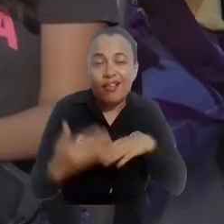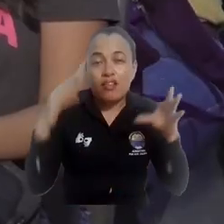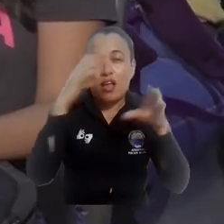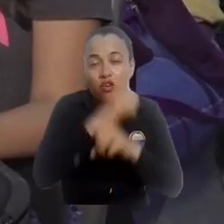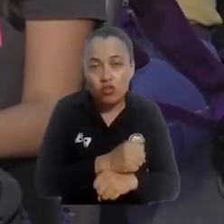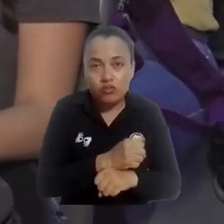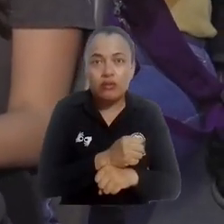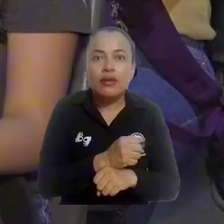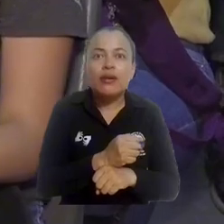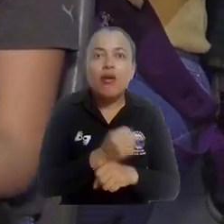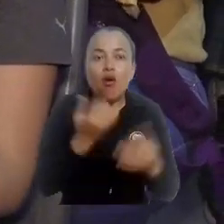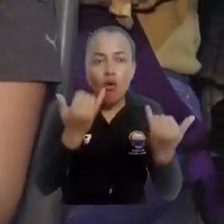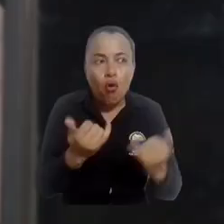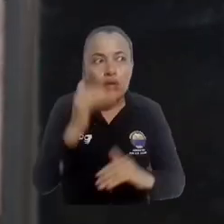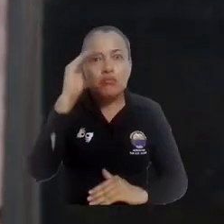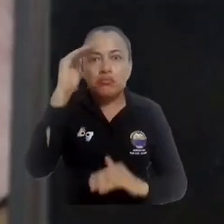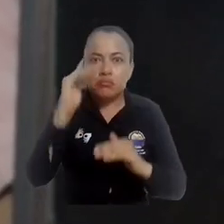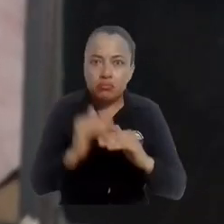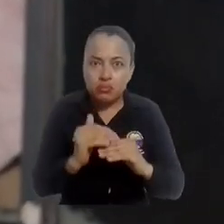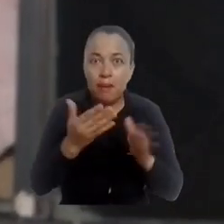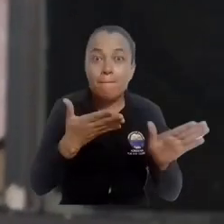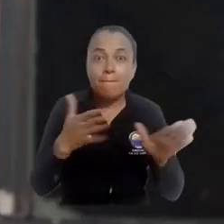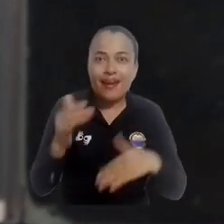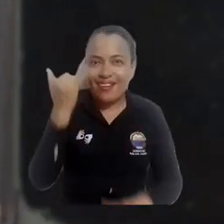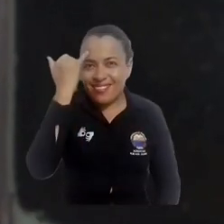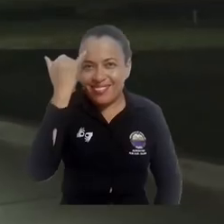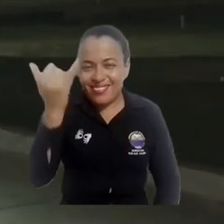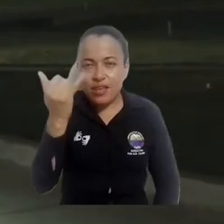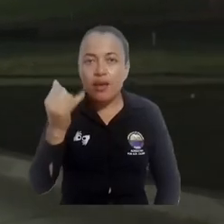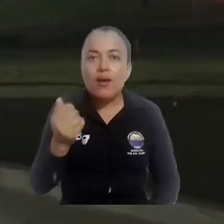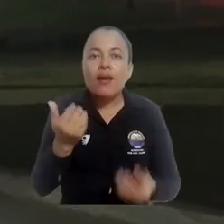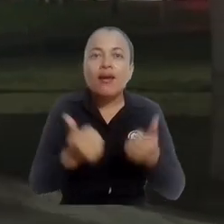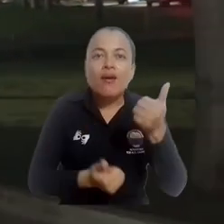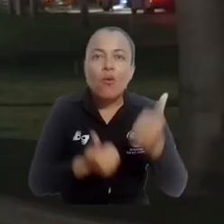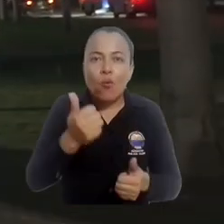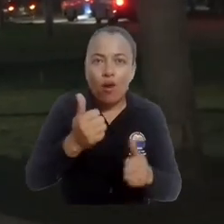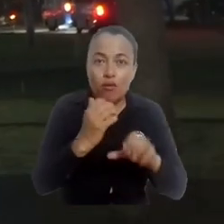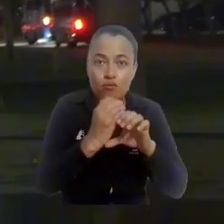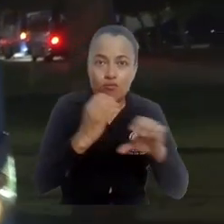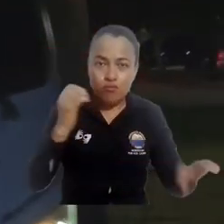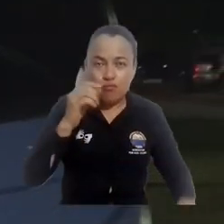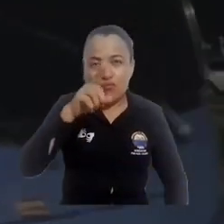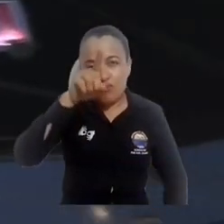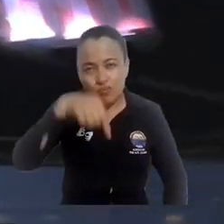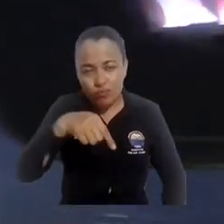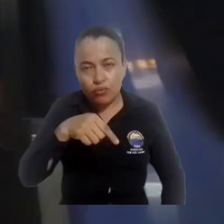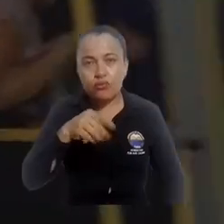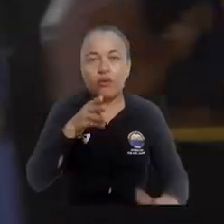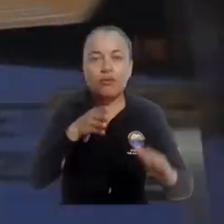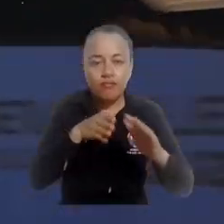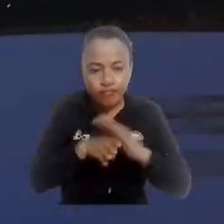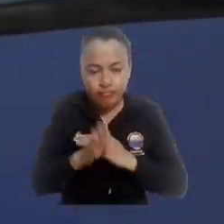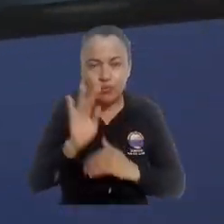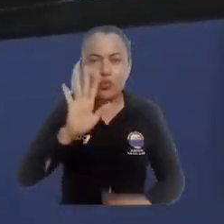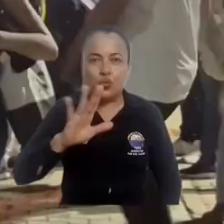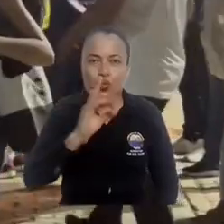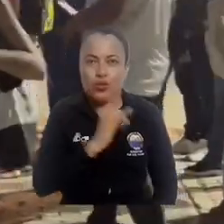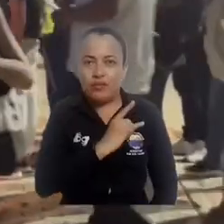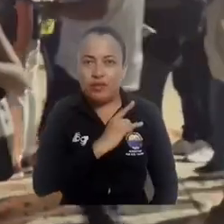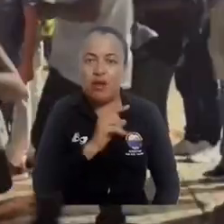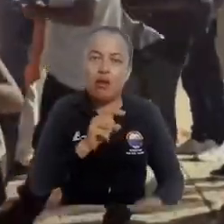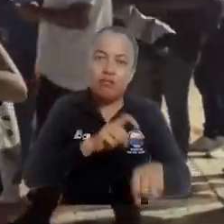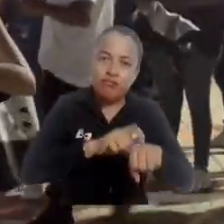horas de la noche, hoy se busca mitigar con este plan piloto que consiste en el ingreso de busetas del Sistema Estratégico de Transporte